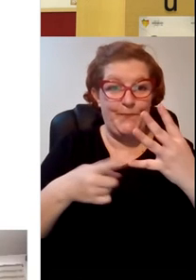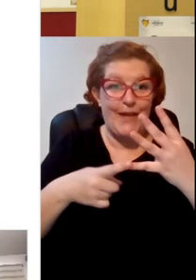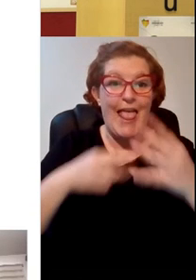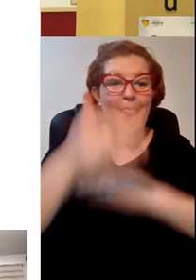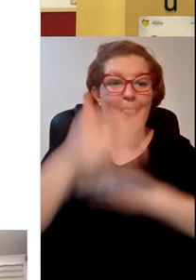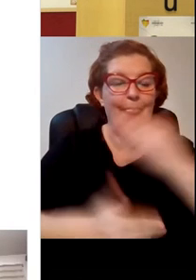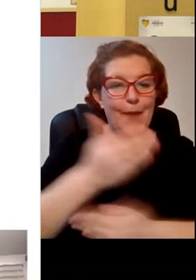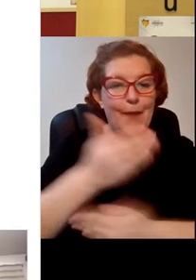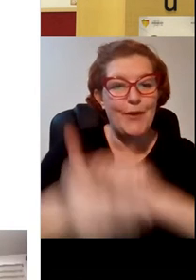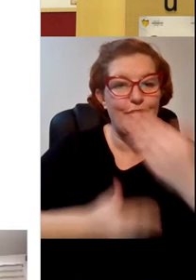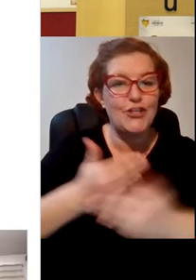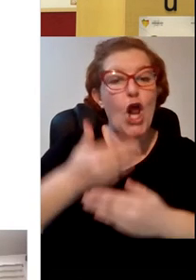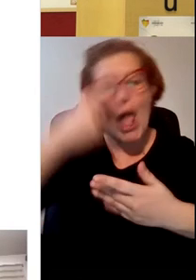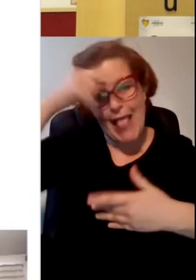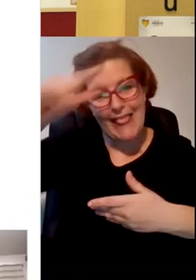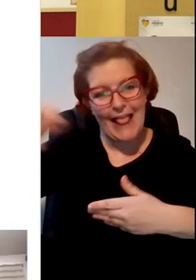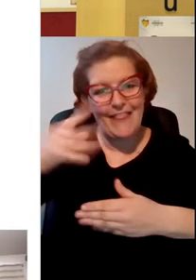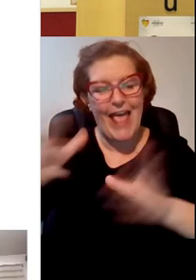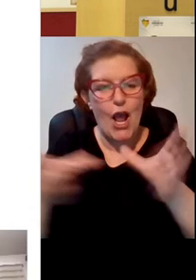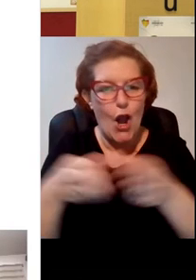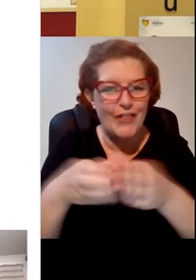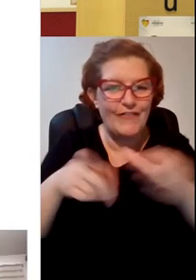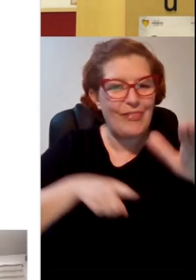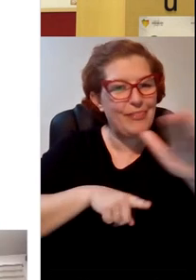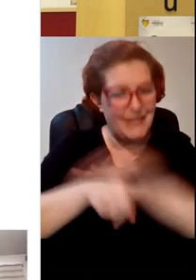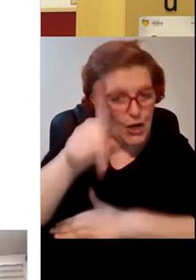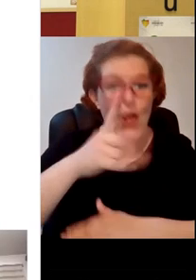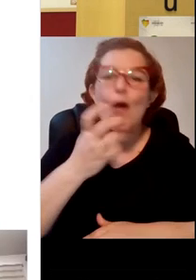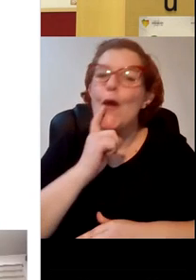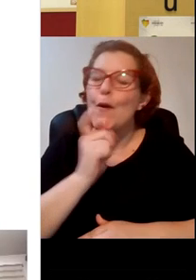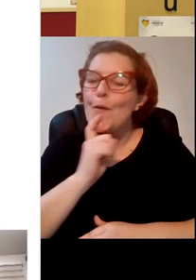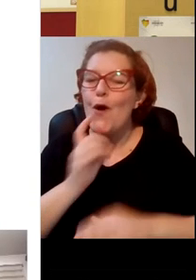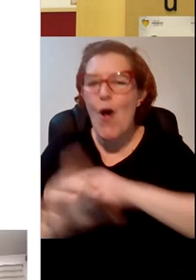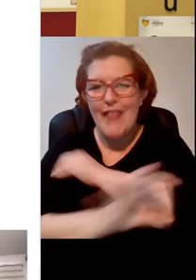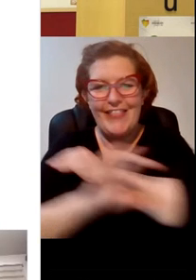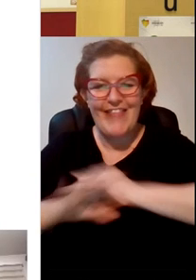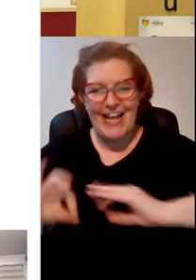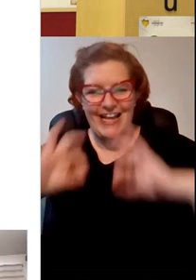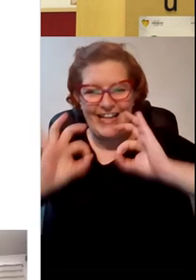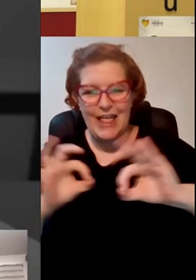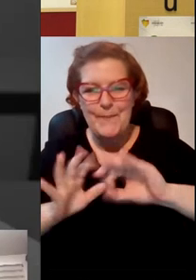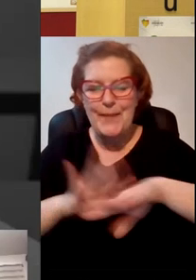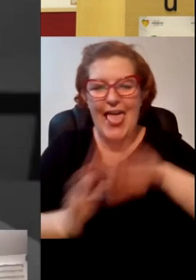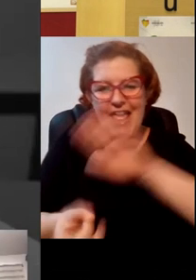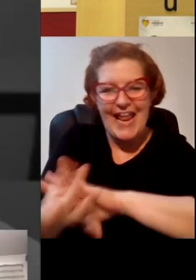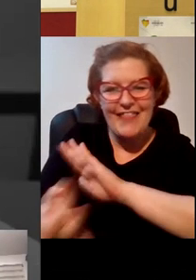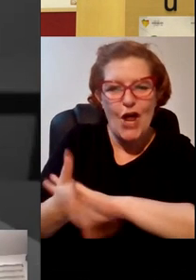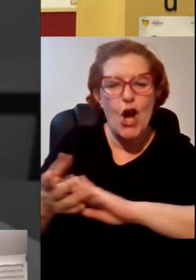de inteligencia colectiva a través de una actividad concreta de creación de materiales significativos